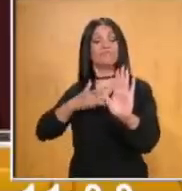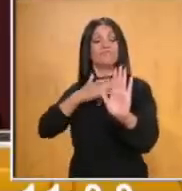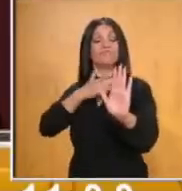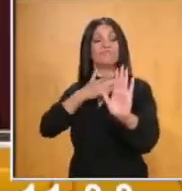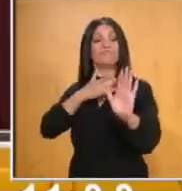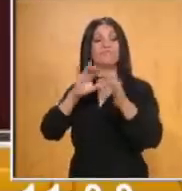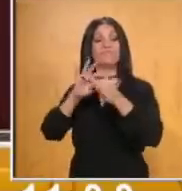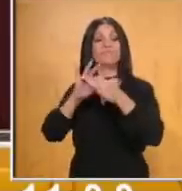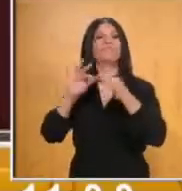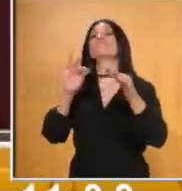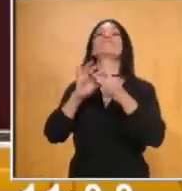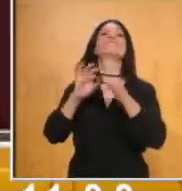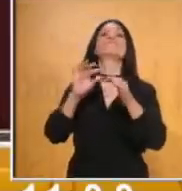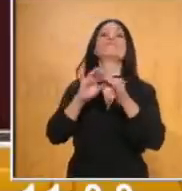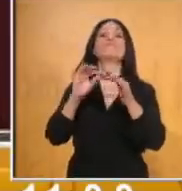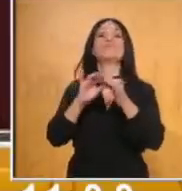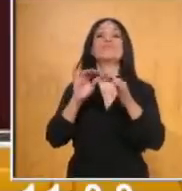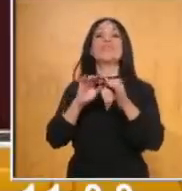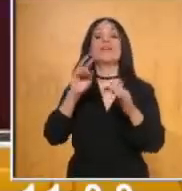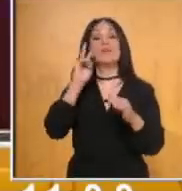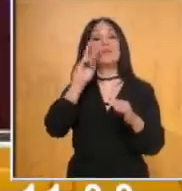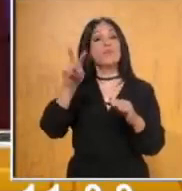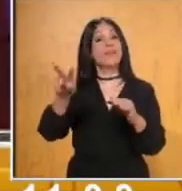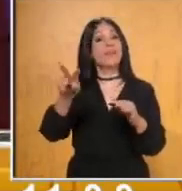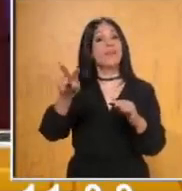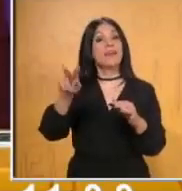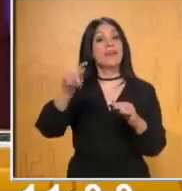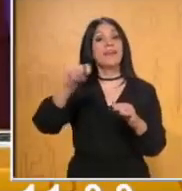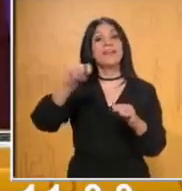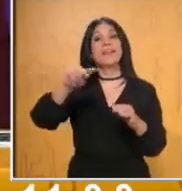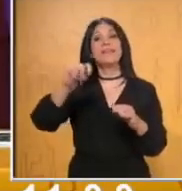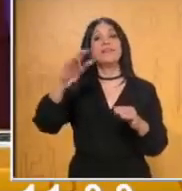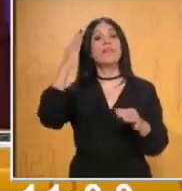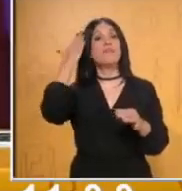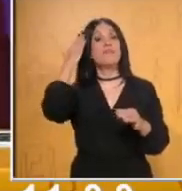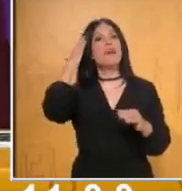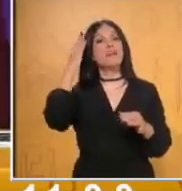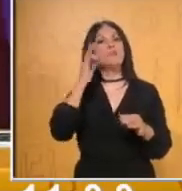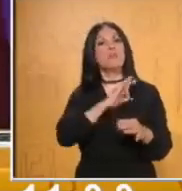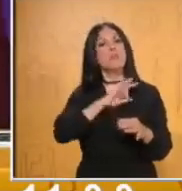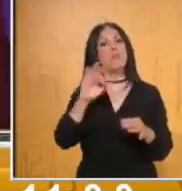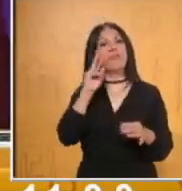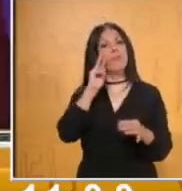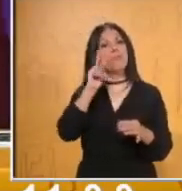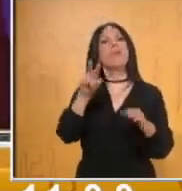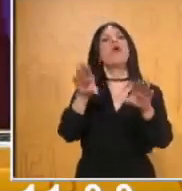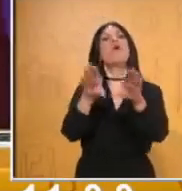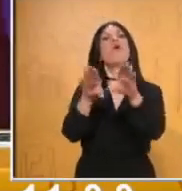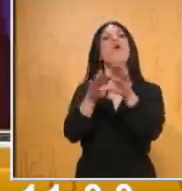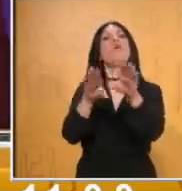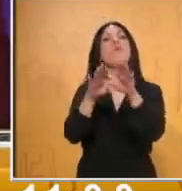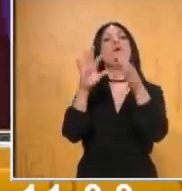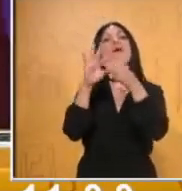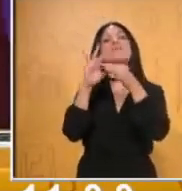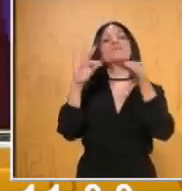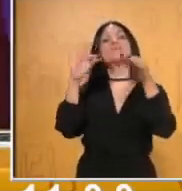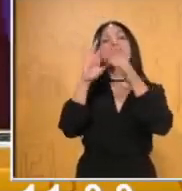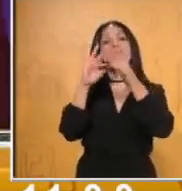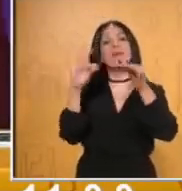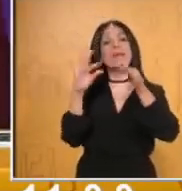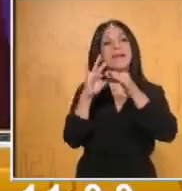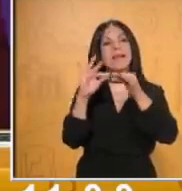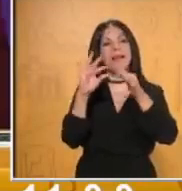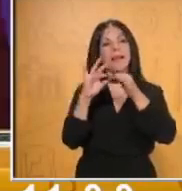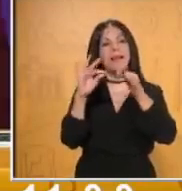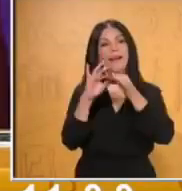Recuerda que ahí viene el formato en el que debes redactarlo, cómo debes enviarlo. Pídele a tu papá que te ayude, que le dé una leída